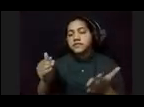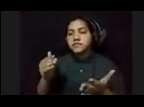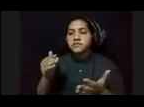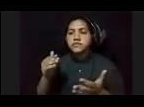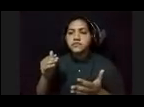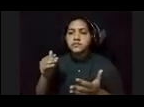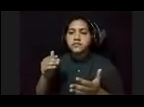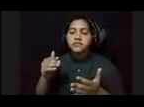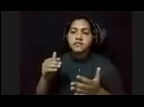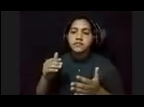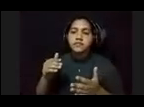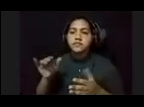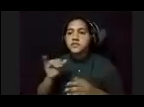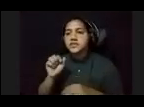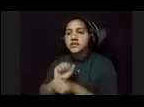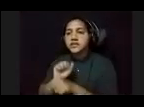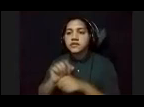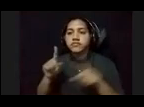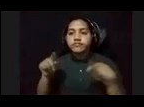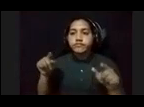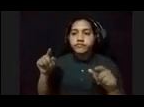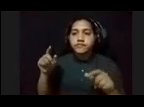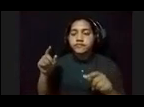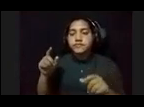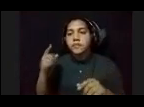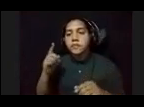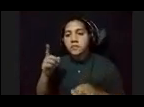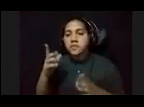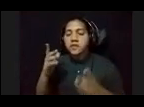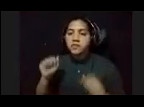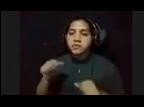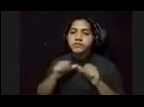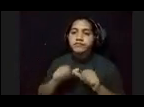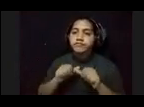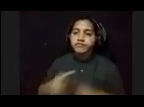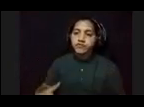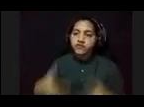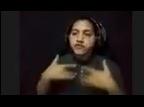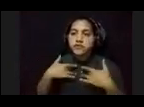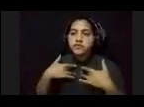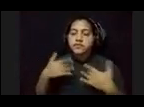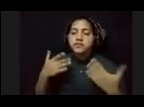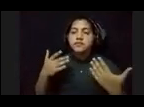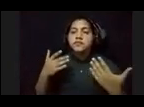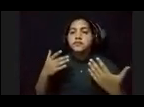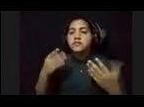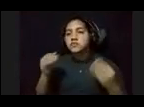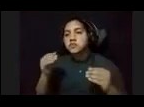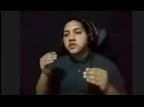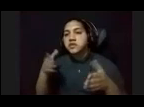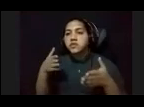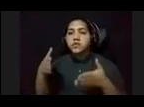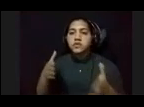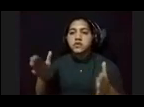tiempo laboraban en diversas tareas para su sostén. Los oficios de estas personas eran de vendedores ambulantes de